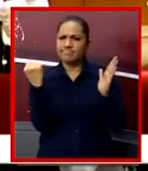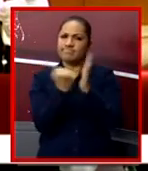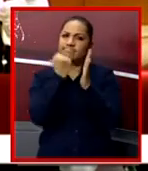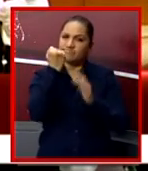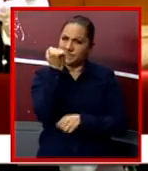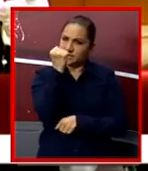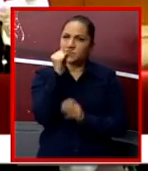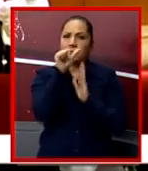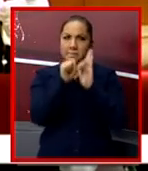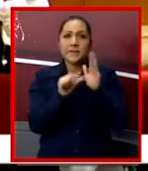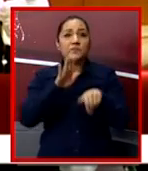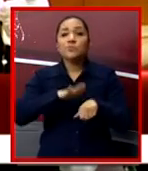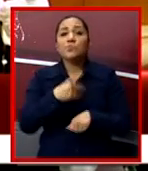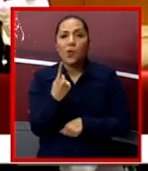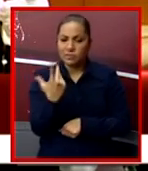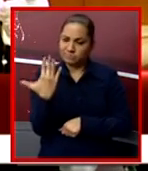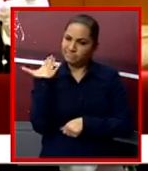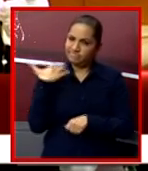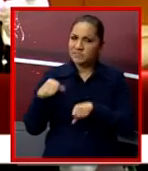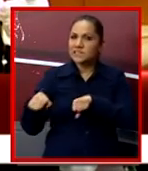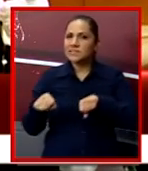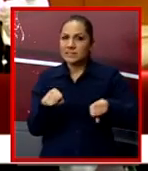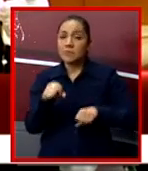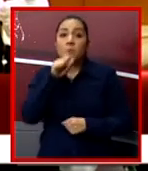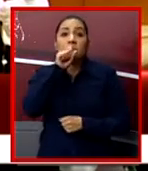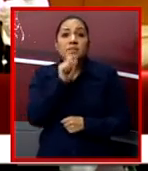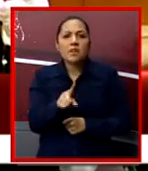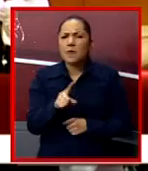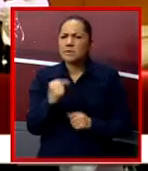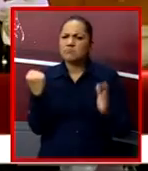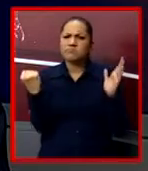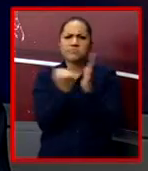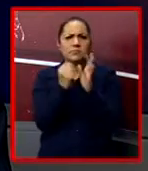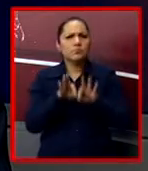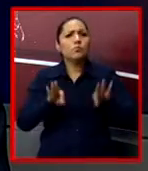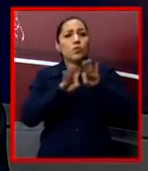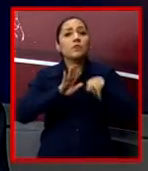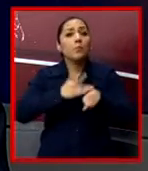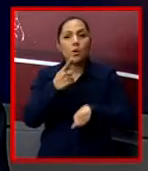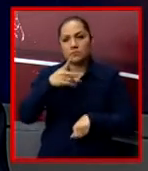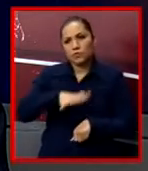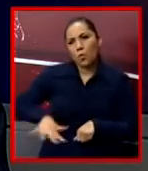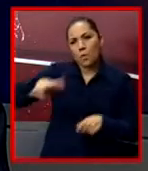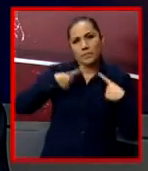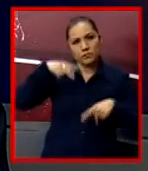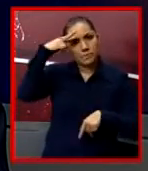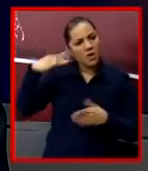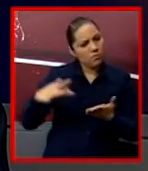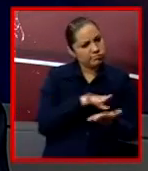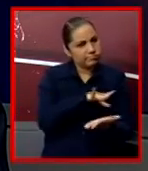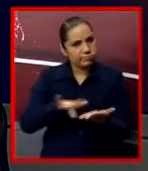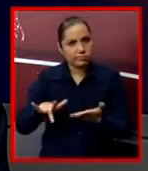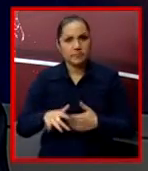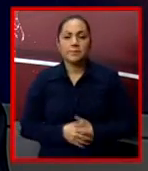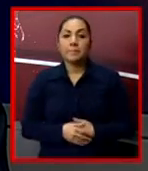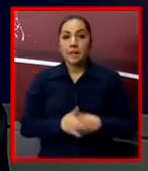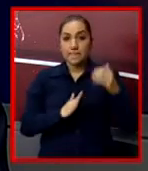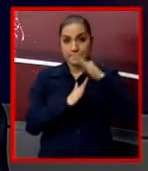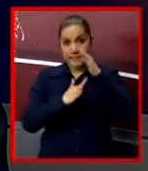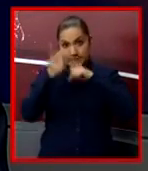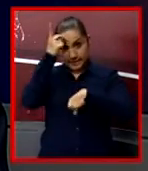pero más aún por el rostro solidario de la sociedad mexicana. Y por acuerdo de la mesa directiva, cada uno de los